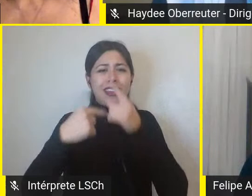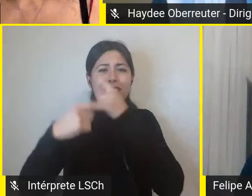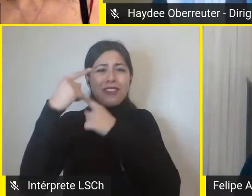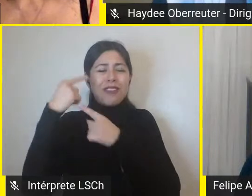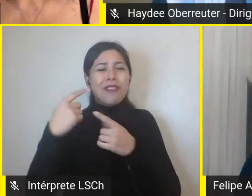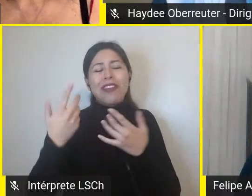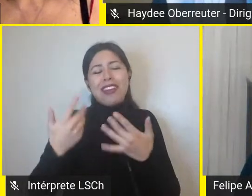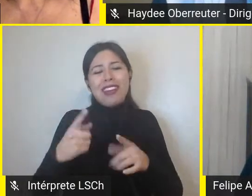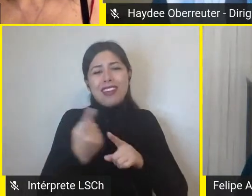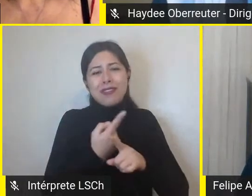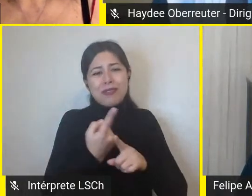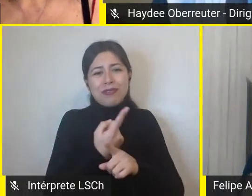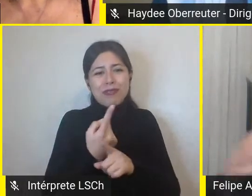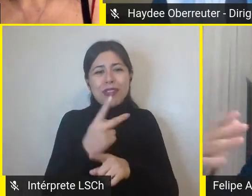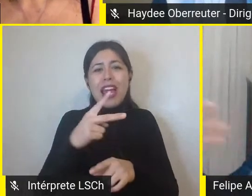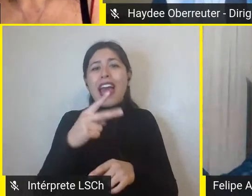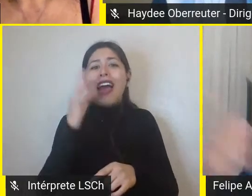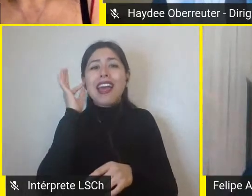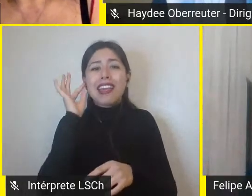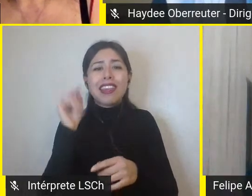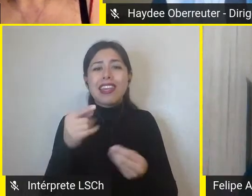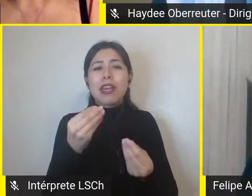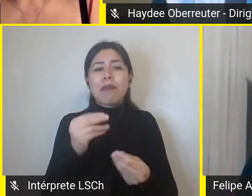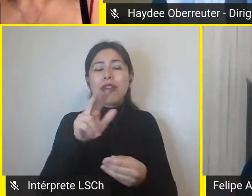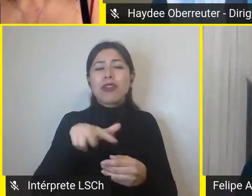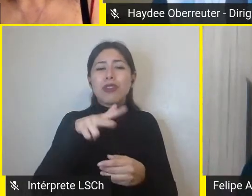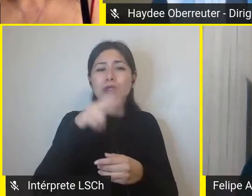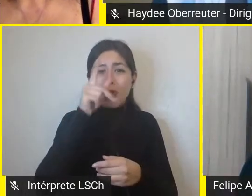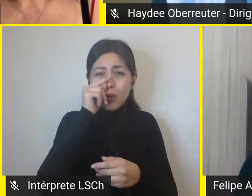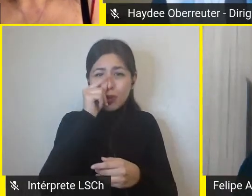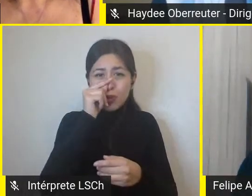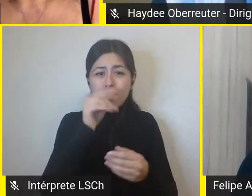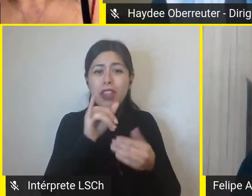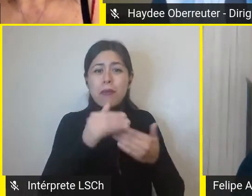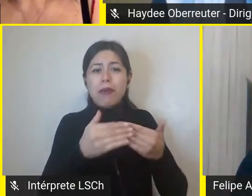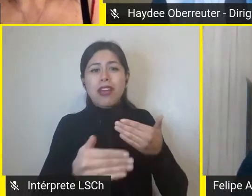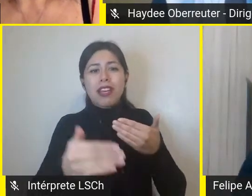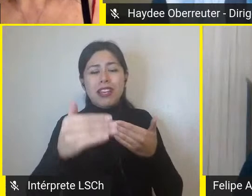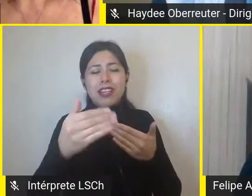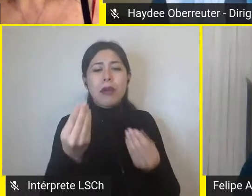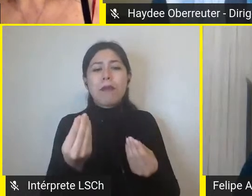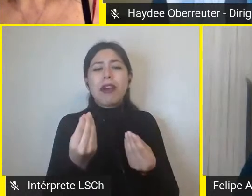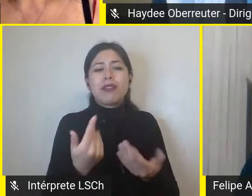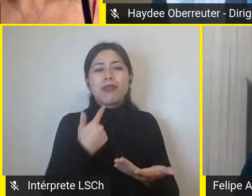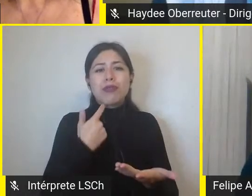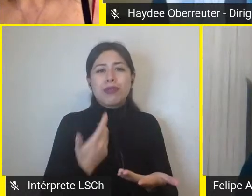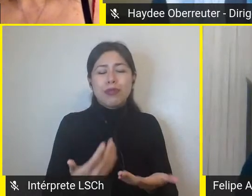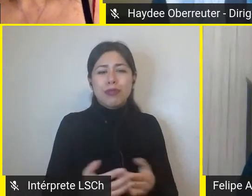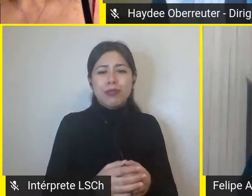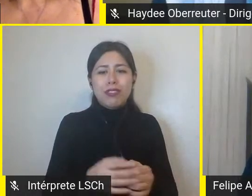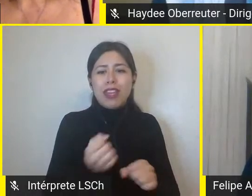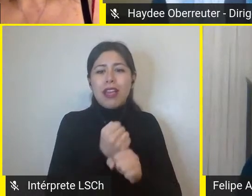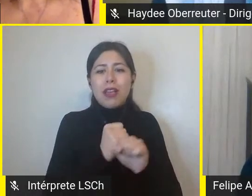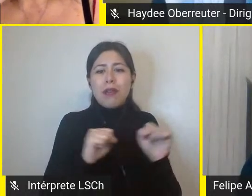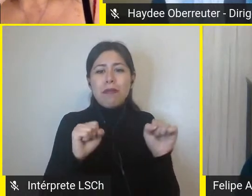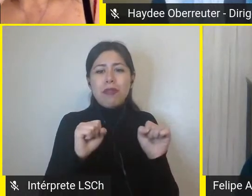a qué ocurrió para el 18 de octubre y los días que ocurrieron después. O sea, era imposible mirar la televisión y no querer hacer